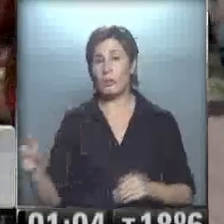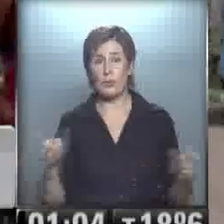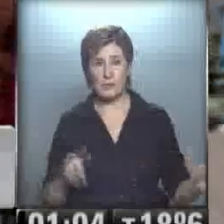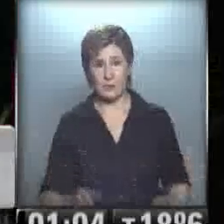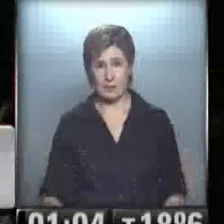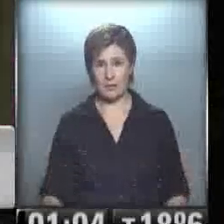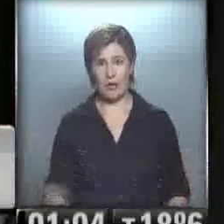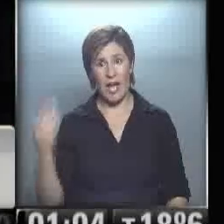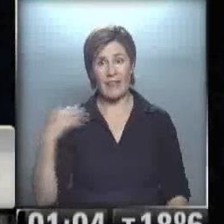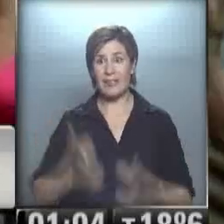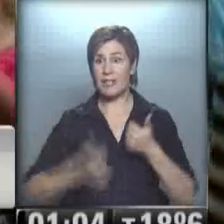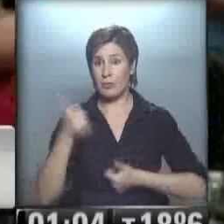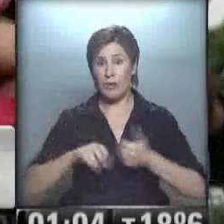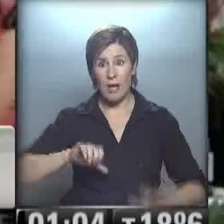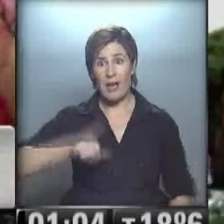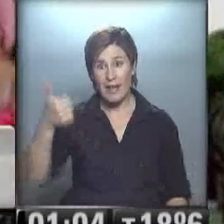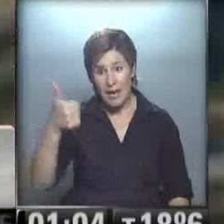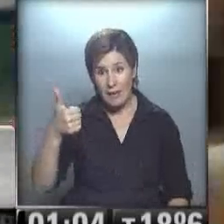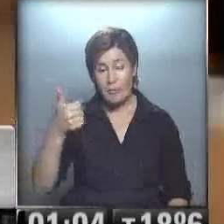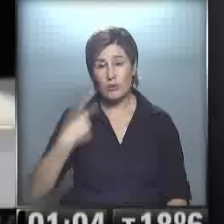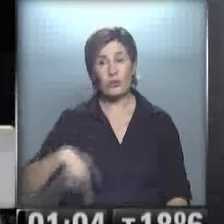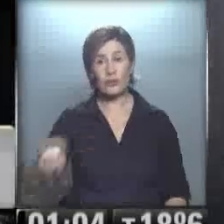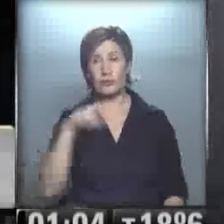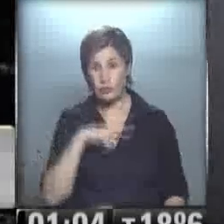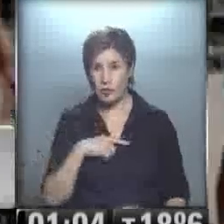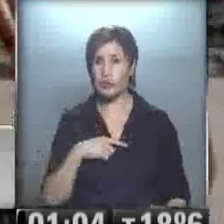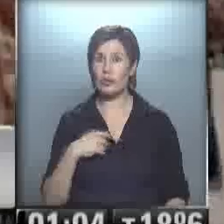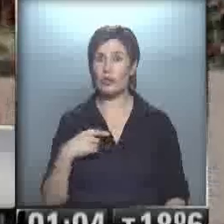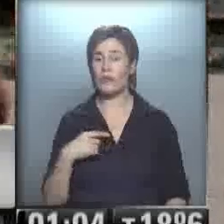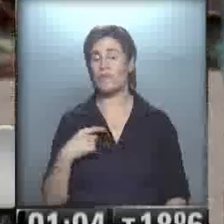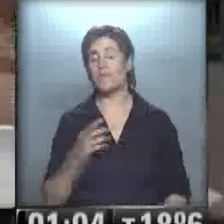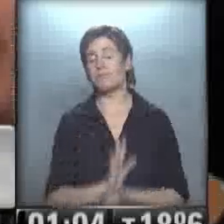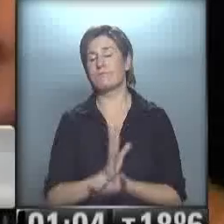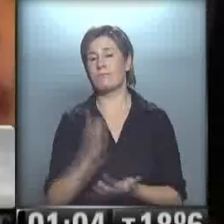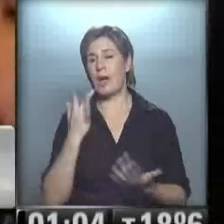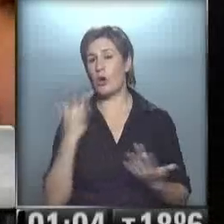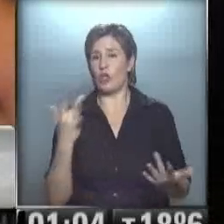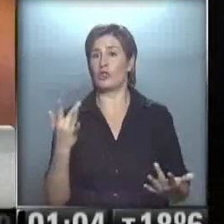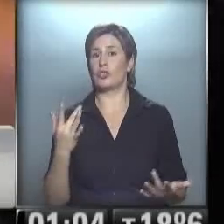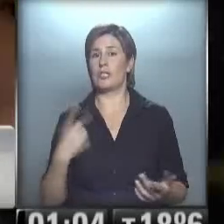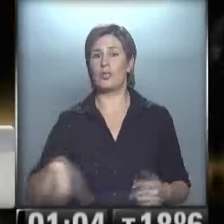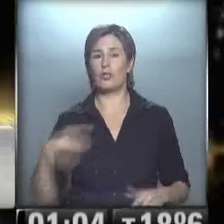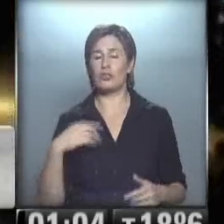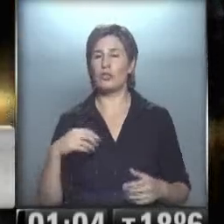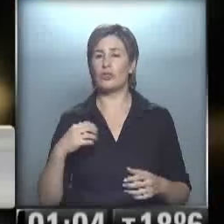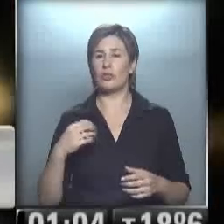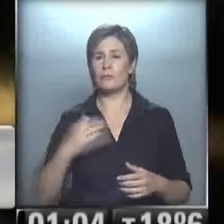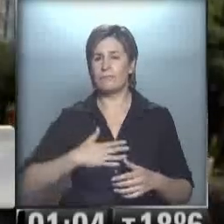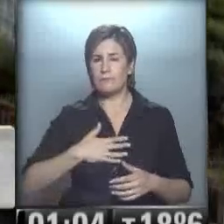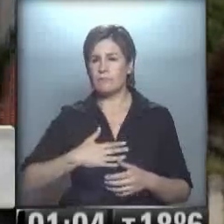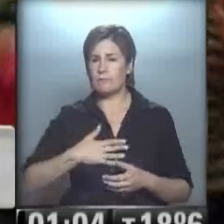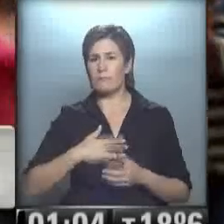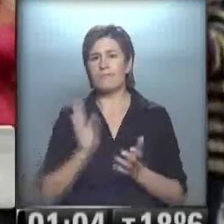nos permitió tener más contactos, más posibilidades de poder transmitir el mensaje que damos a través de la